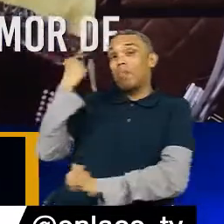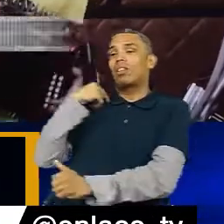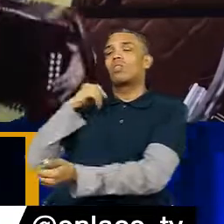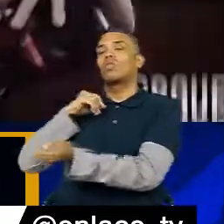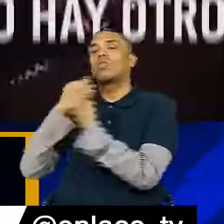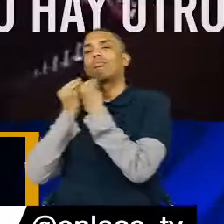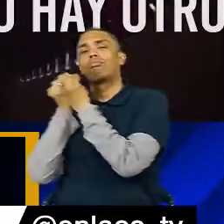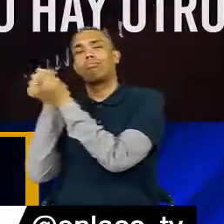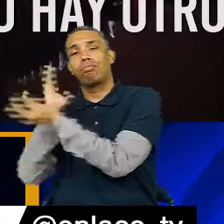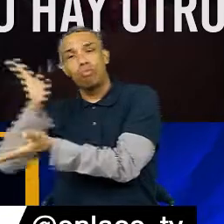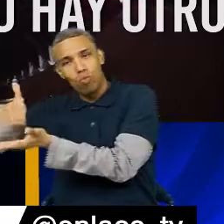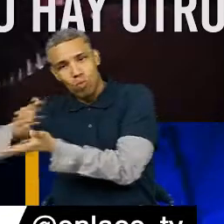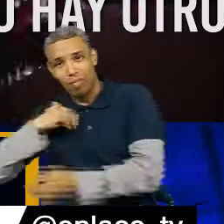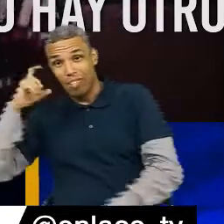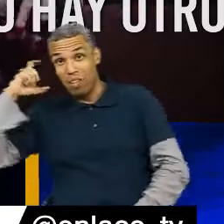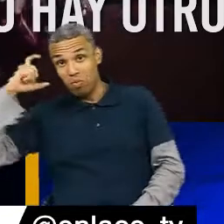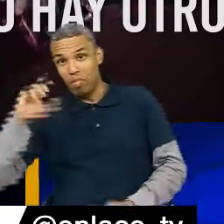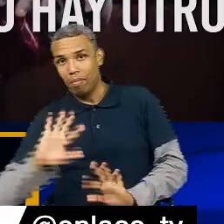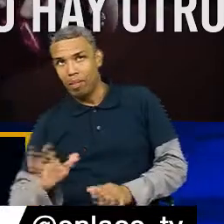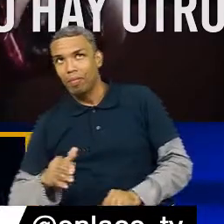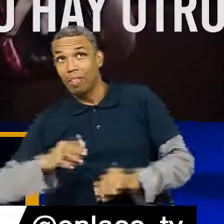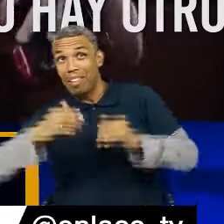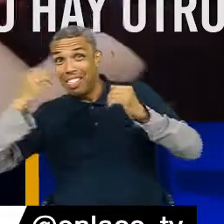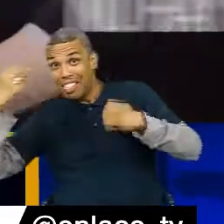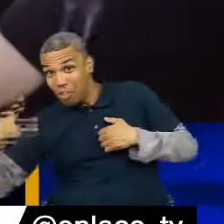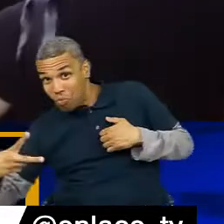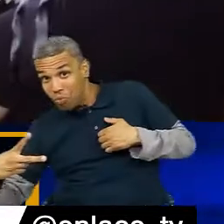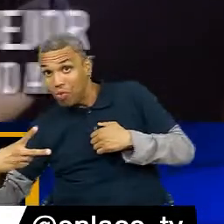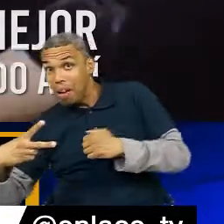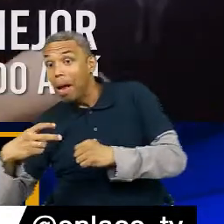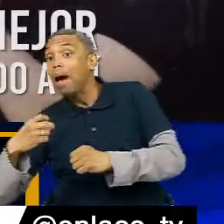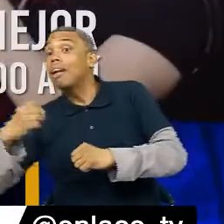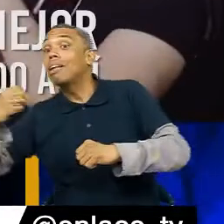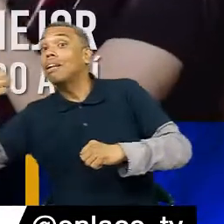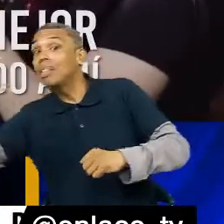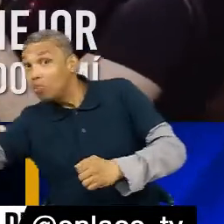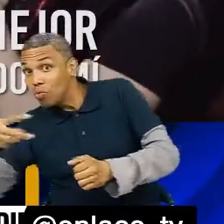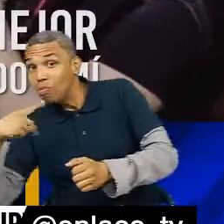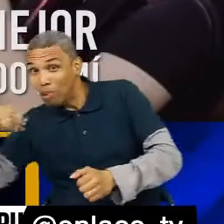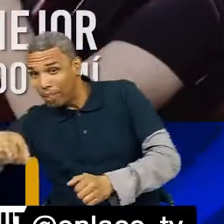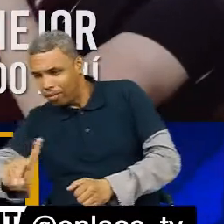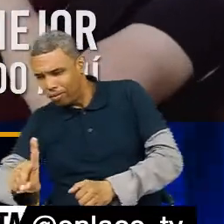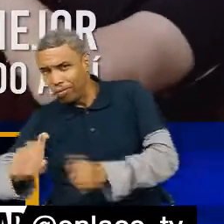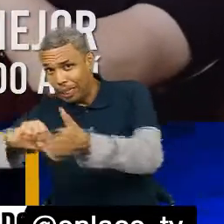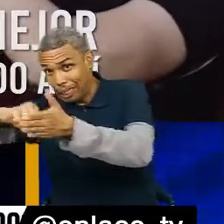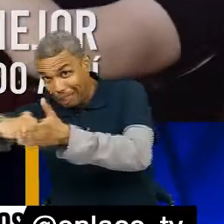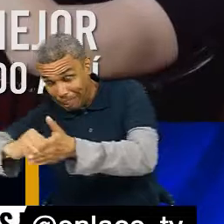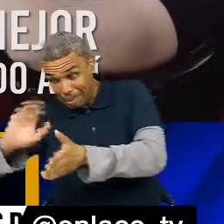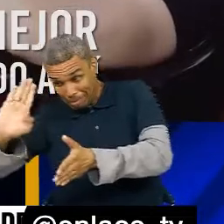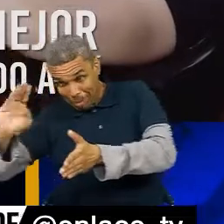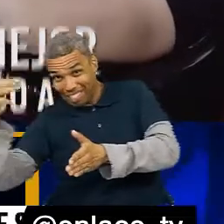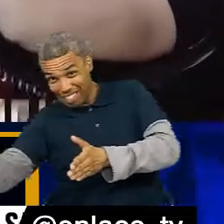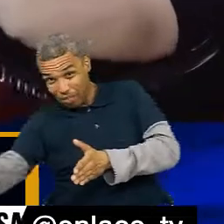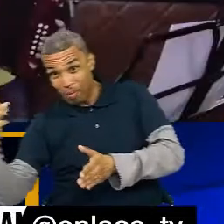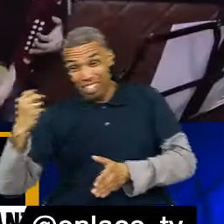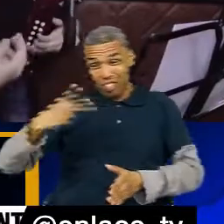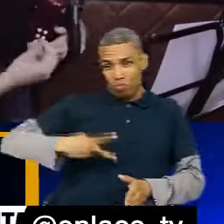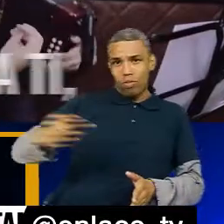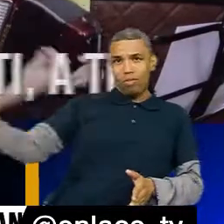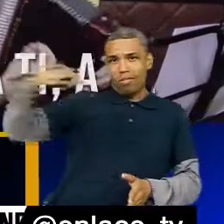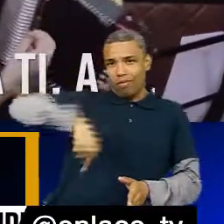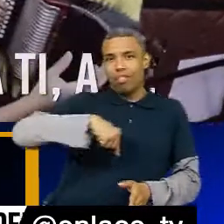comunicación y quise venir a Barranca Bermeja porque antes que Bucaramanga, porque Barranca Bermeja, mis canciones han sonado mucho acá, hay canciones que la gente identifica y conoce